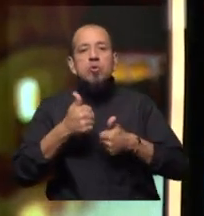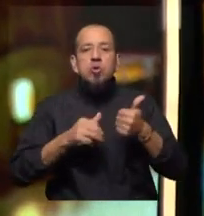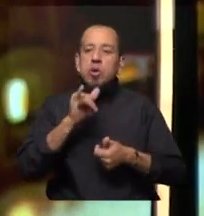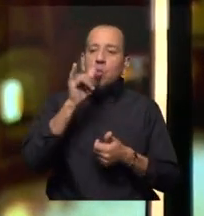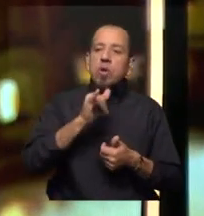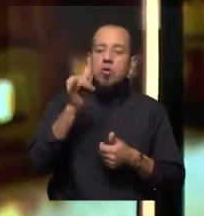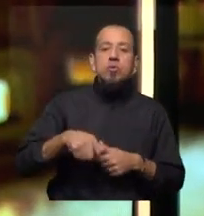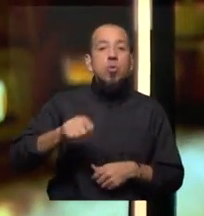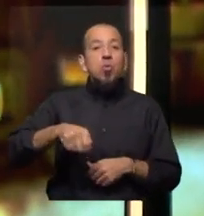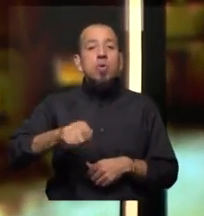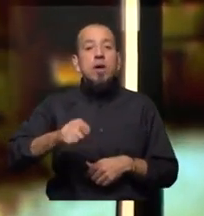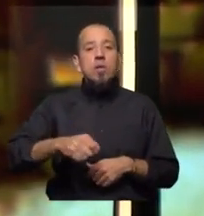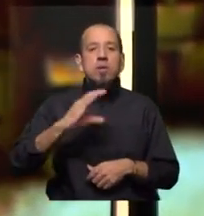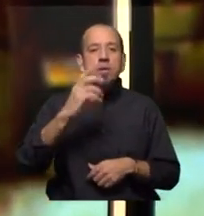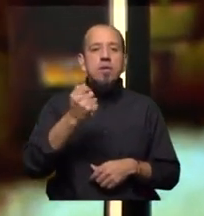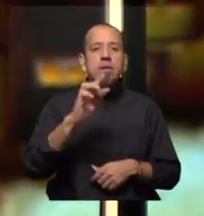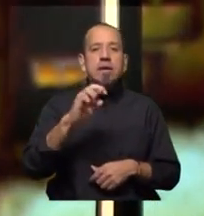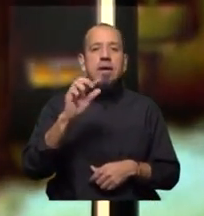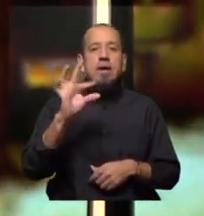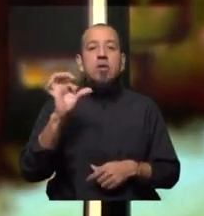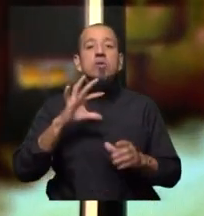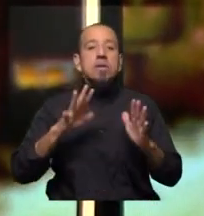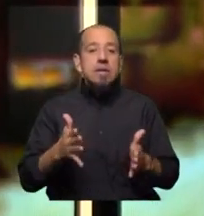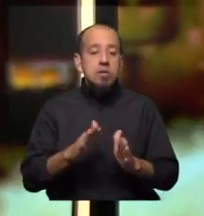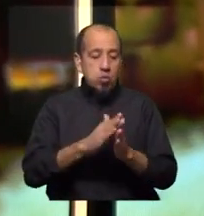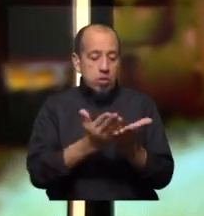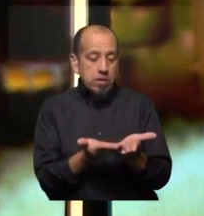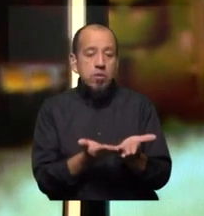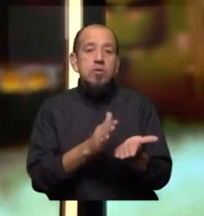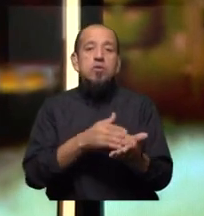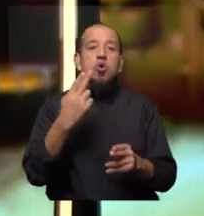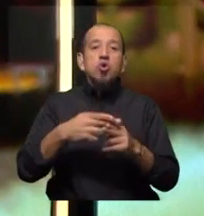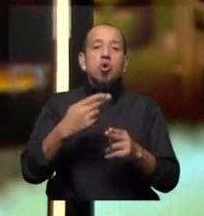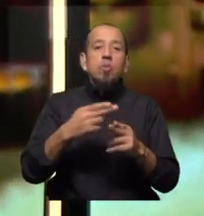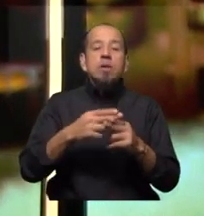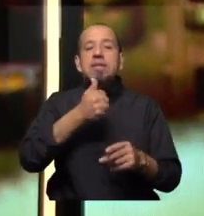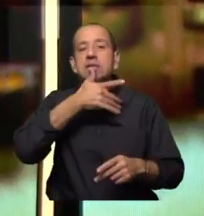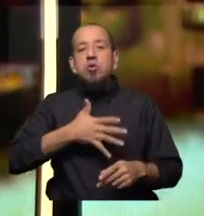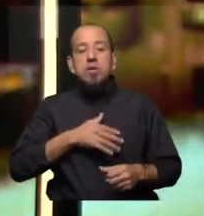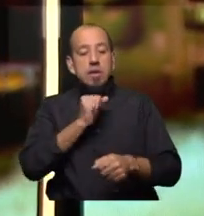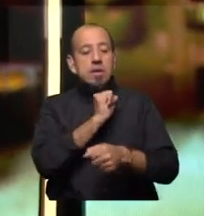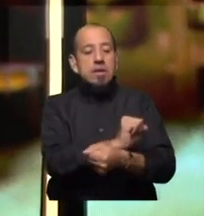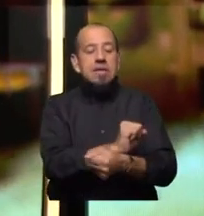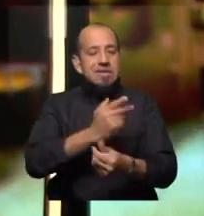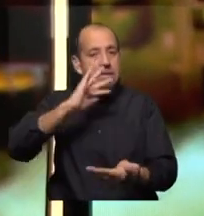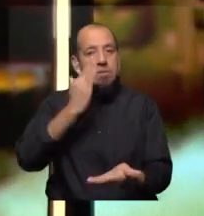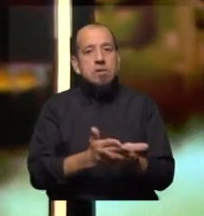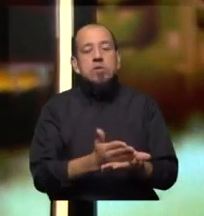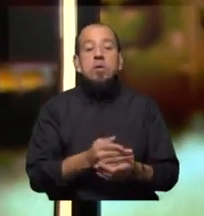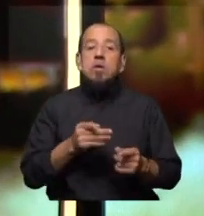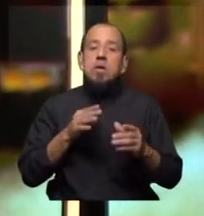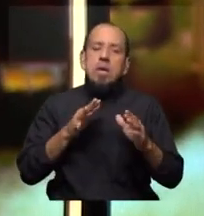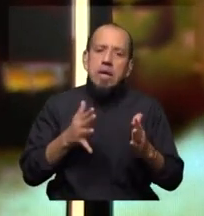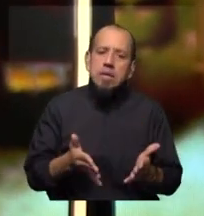como Jurado Carlos liscano el resultado es un libro que se llama historias de la Cana y de la represión es